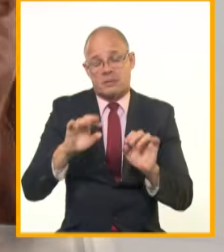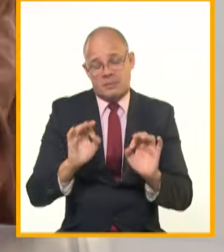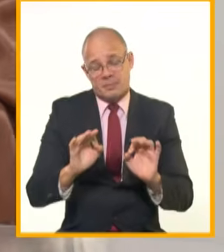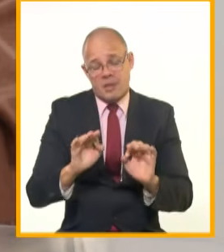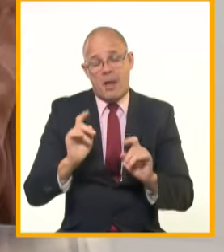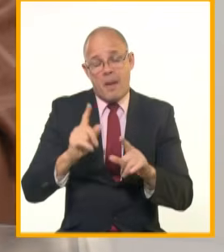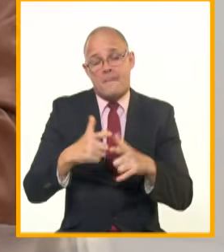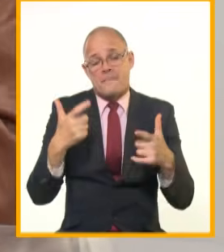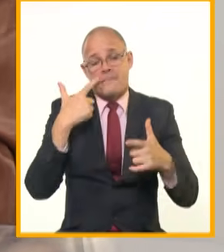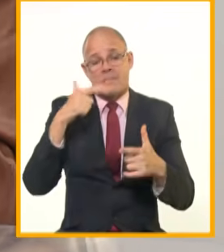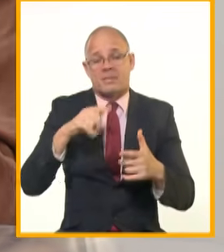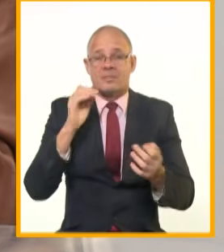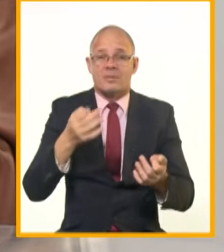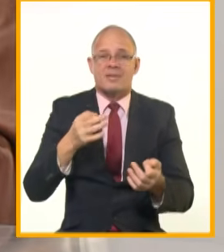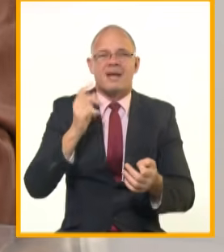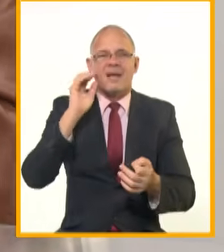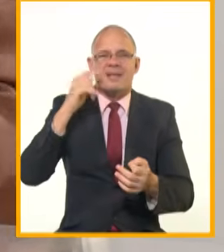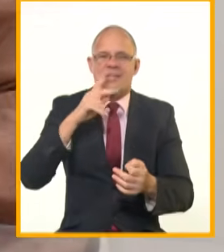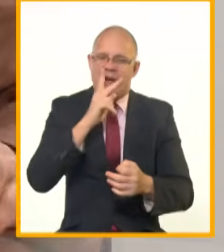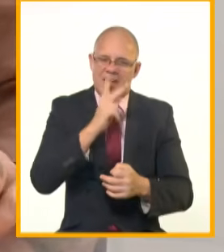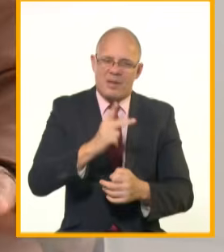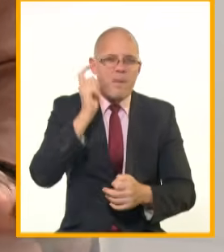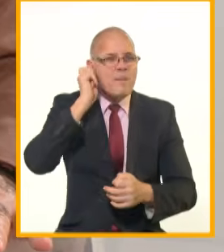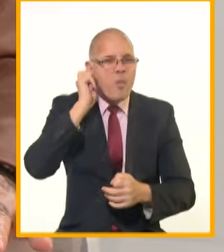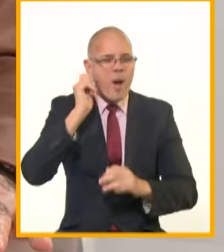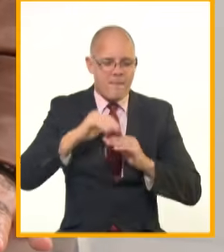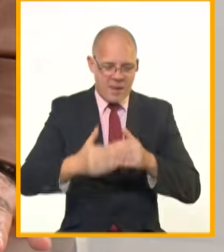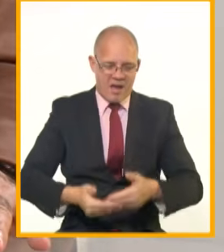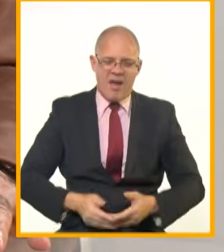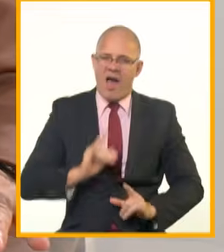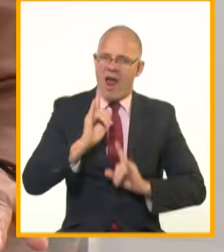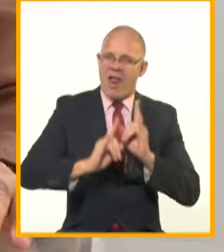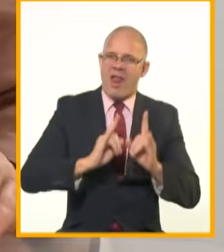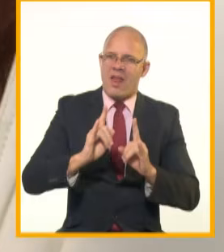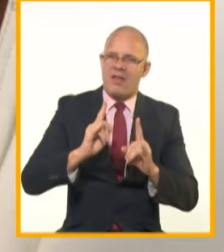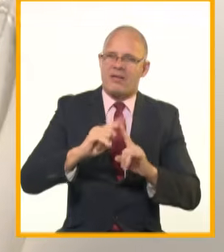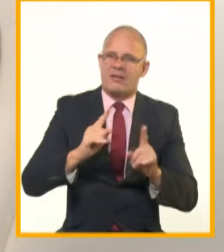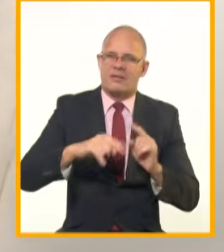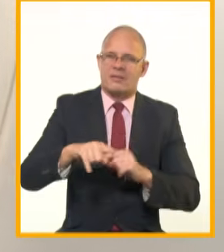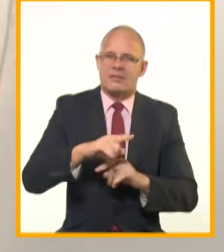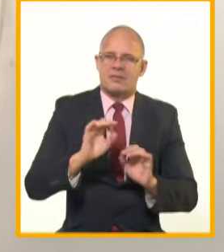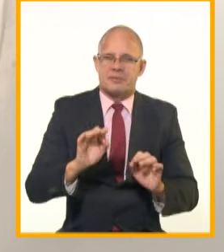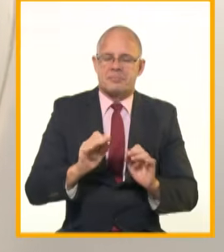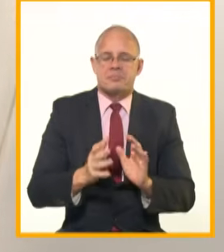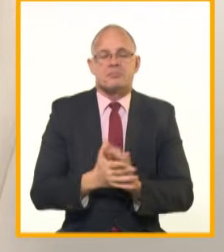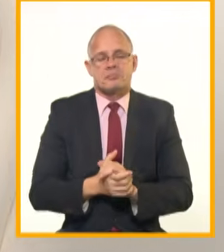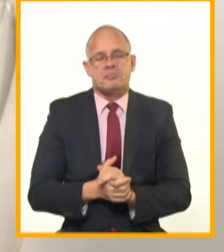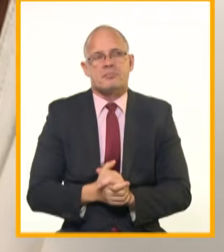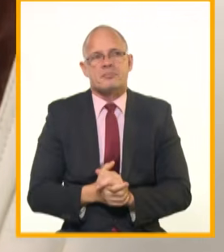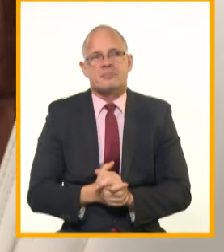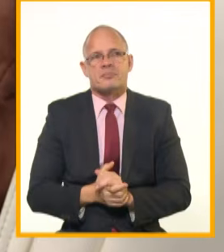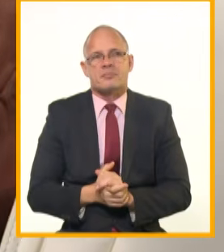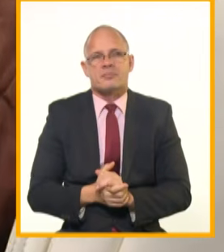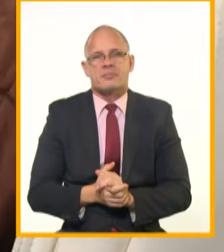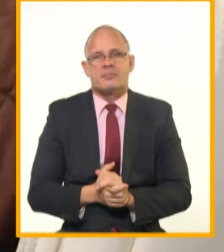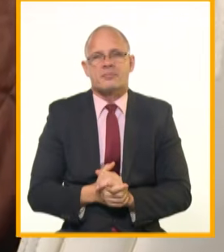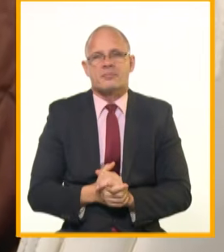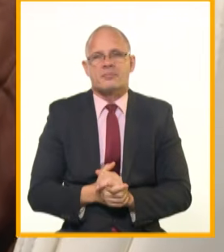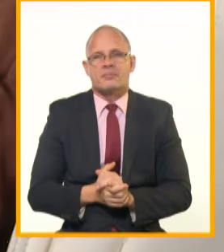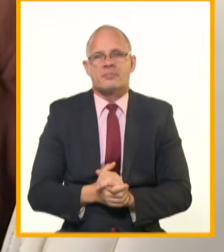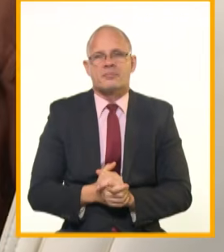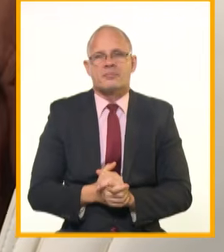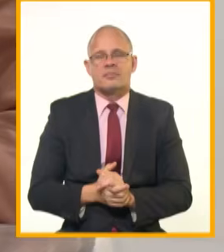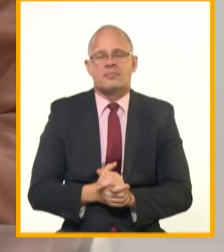infantil, tratar de concentrar los servicios. Esa infraestructura se ha consolidado. Y la